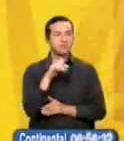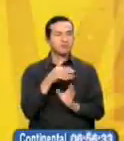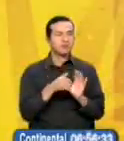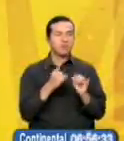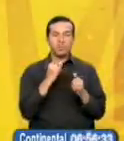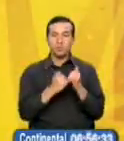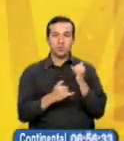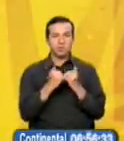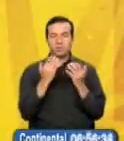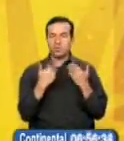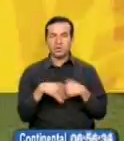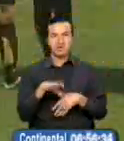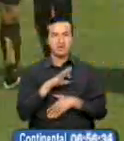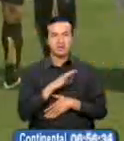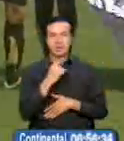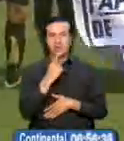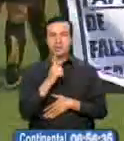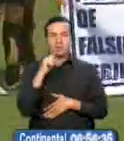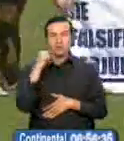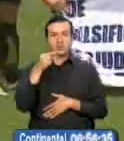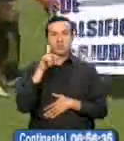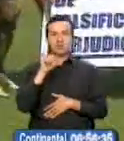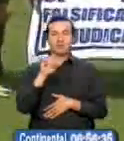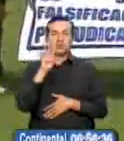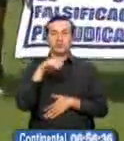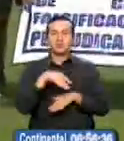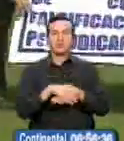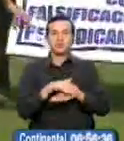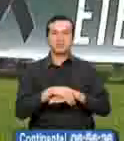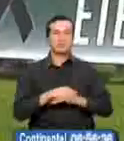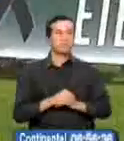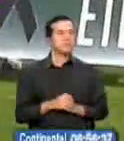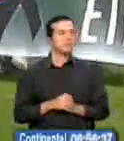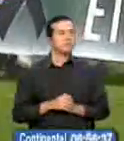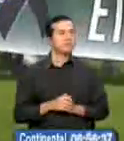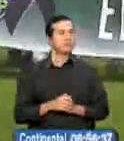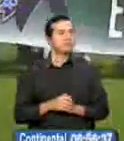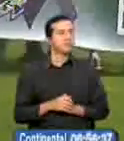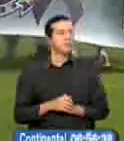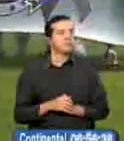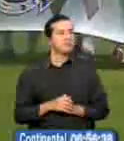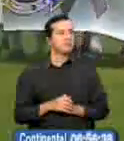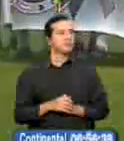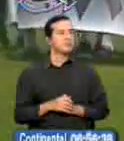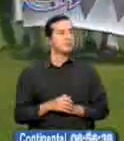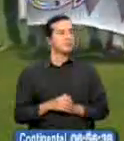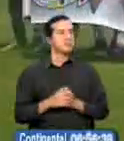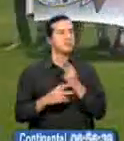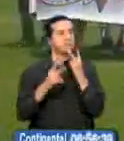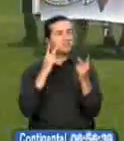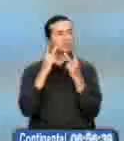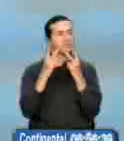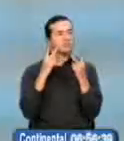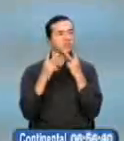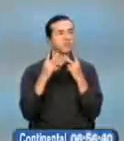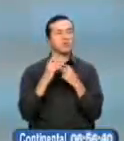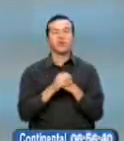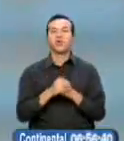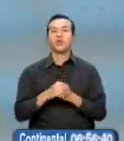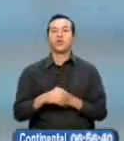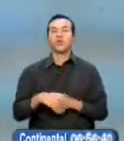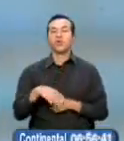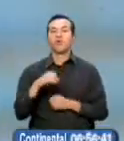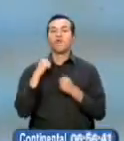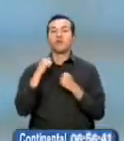último compromiso el próximo sábado a las 4 de la tarde. Y vamos a ver lo que ocurría en cambio en el Estadio 9 de Mayo de Machala con